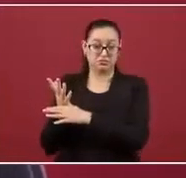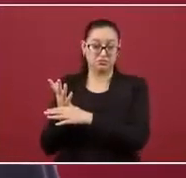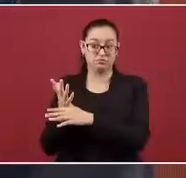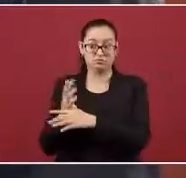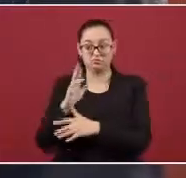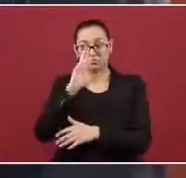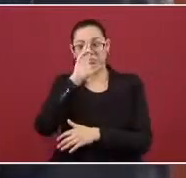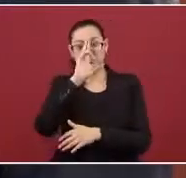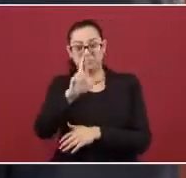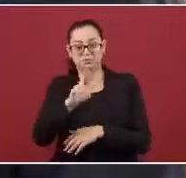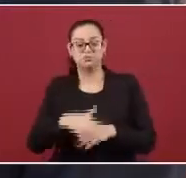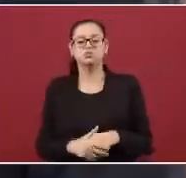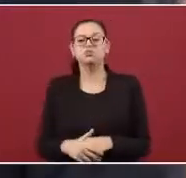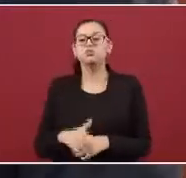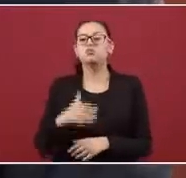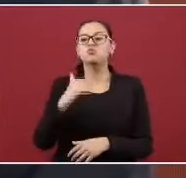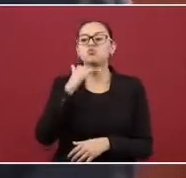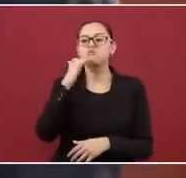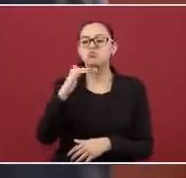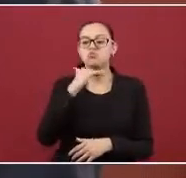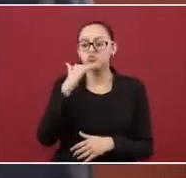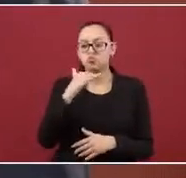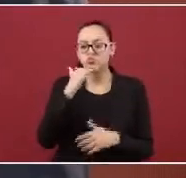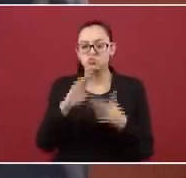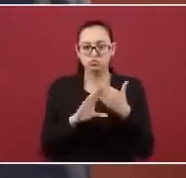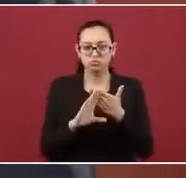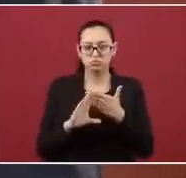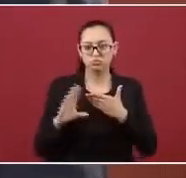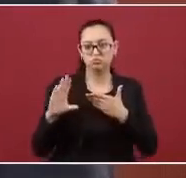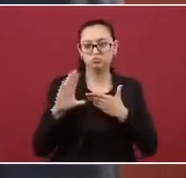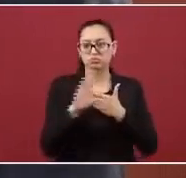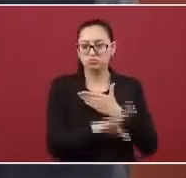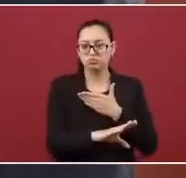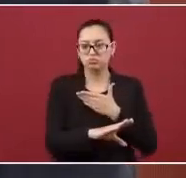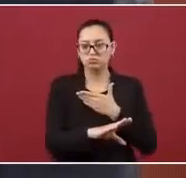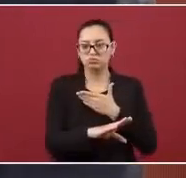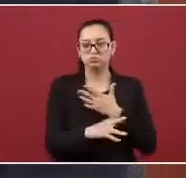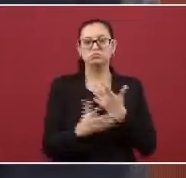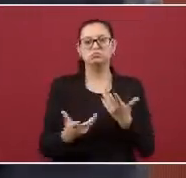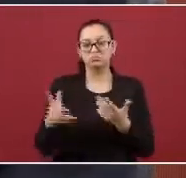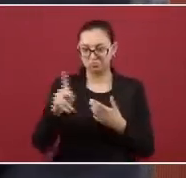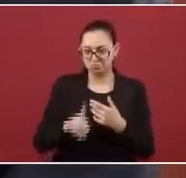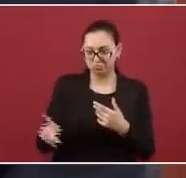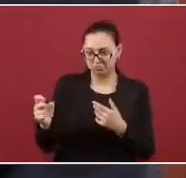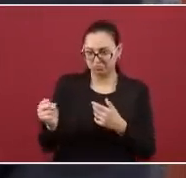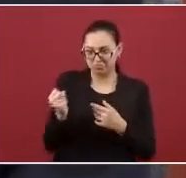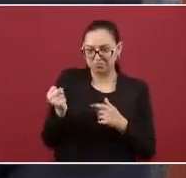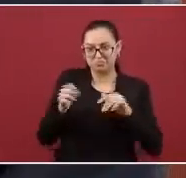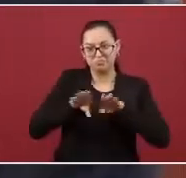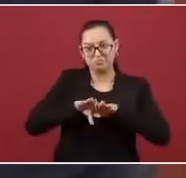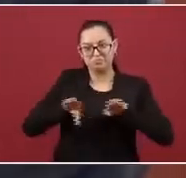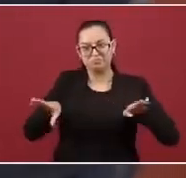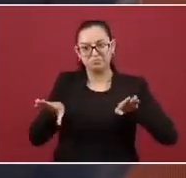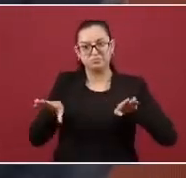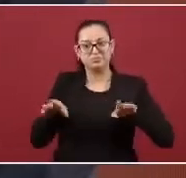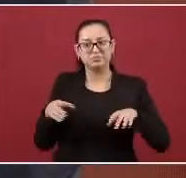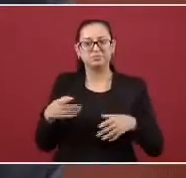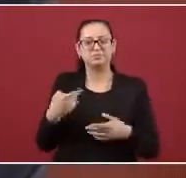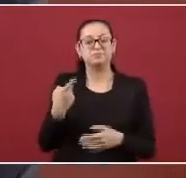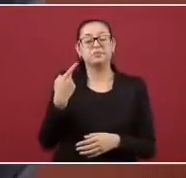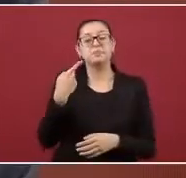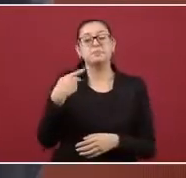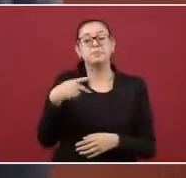que se combata la corrupción y que haya democracia, pero que se